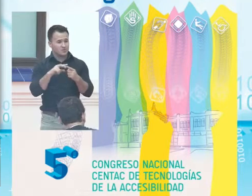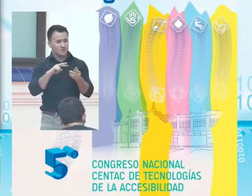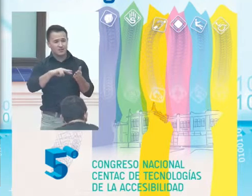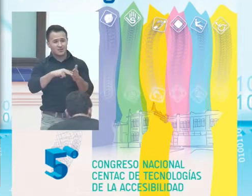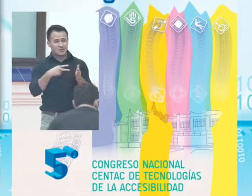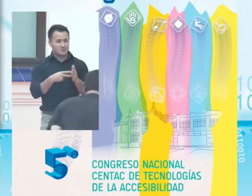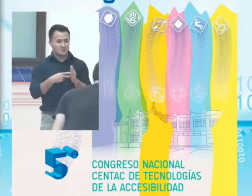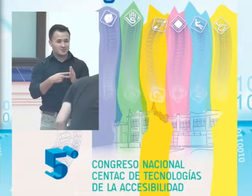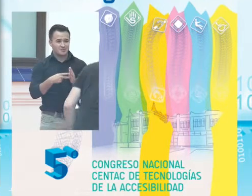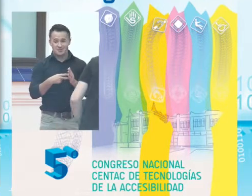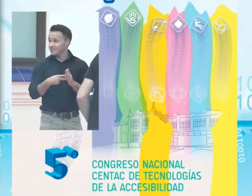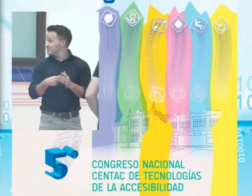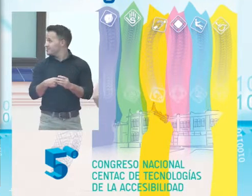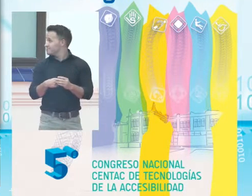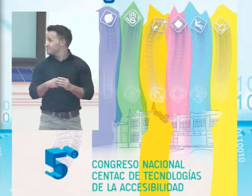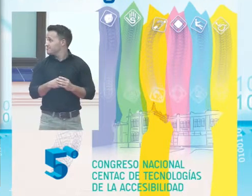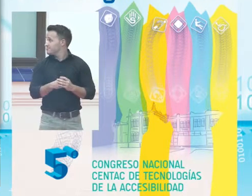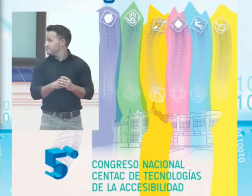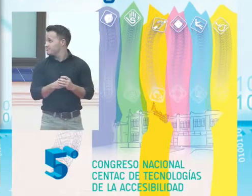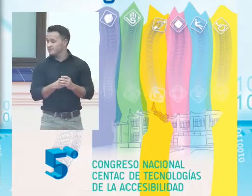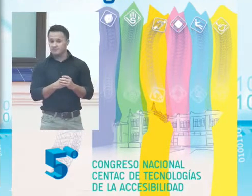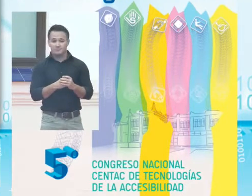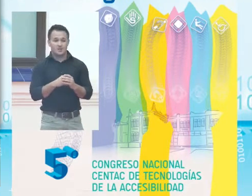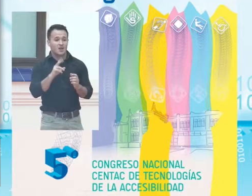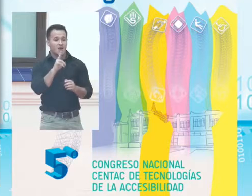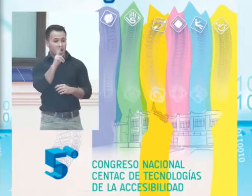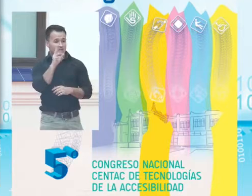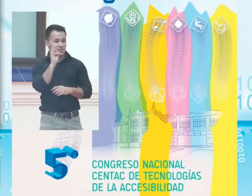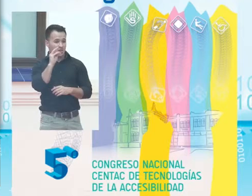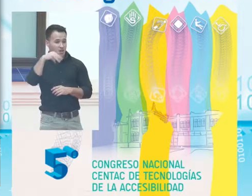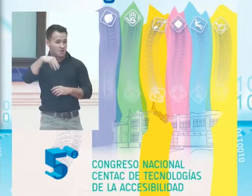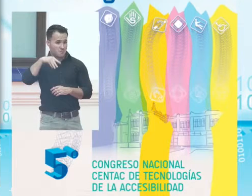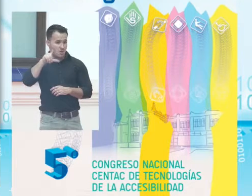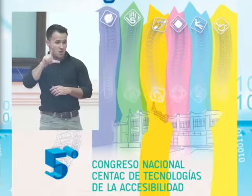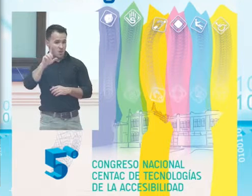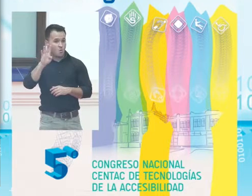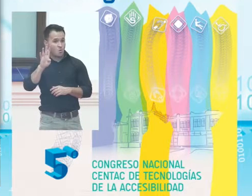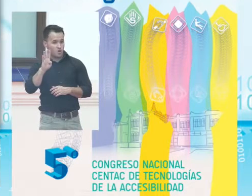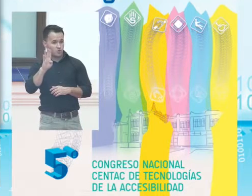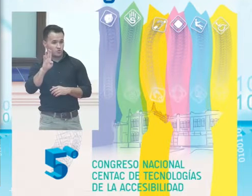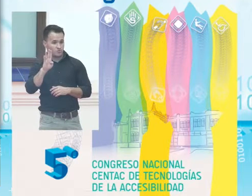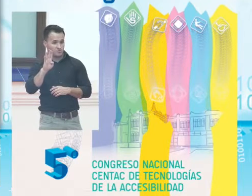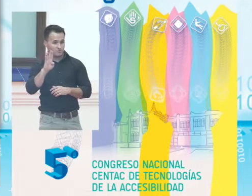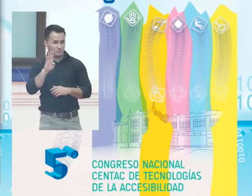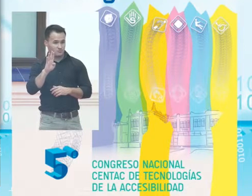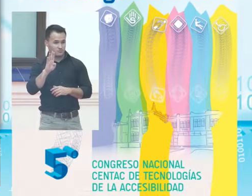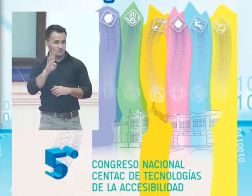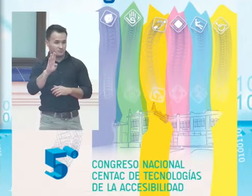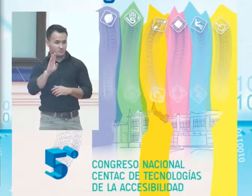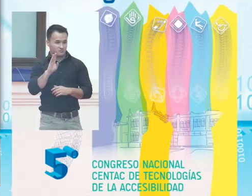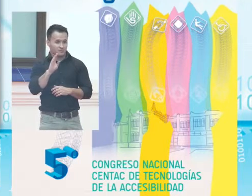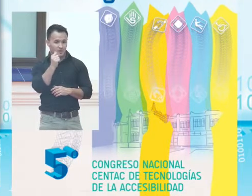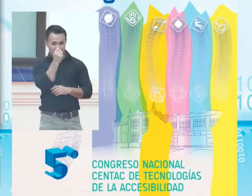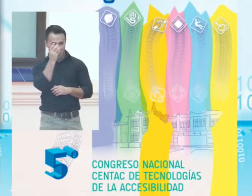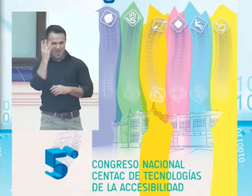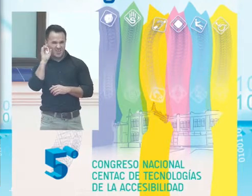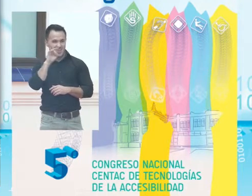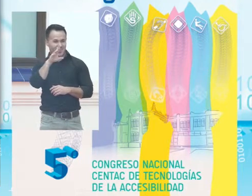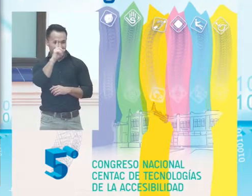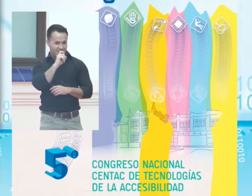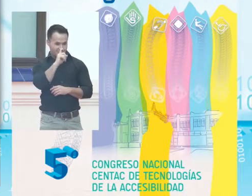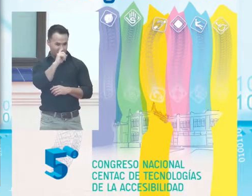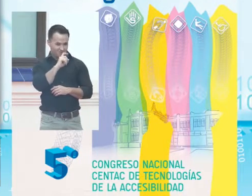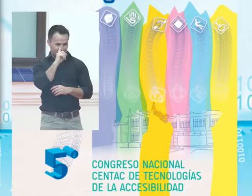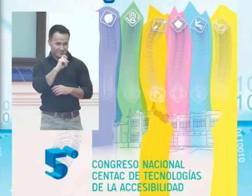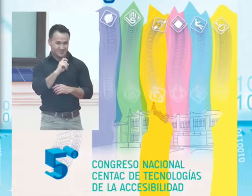técnicamente súper sencilla. Estaba en HTML4 hace 15 años. Los que empezaron a